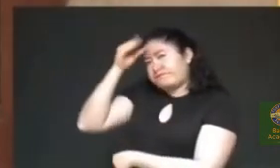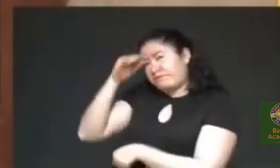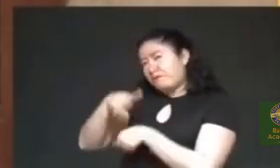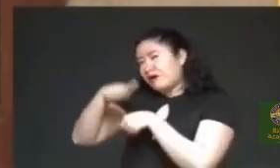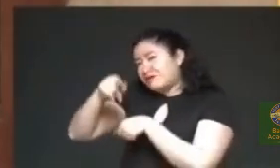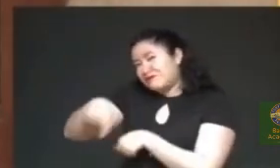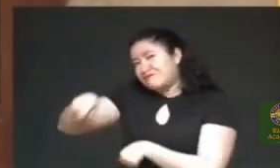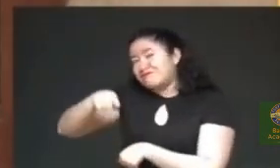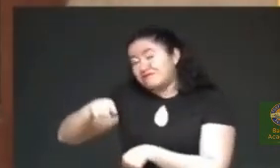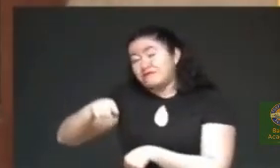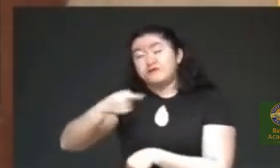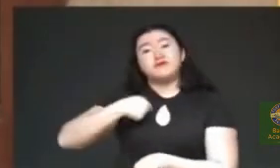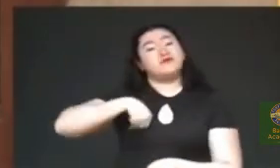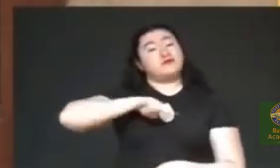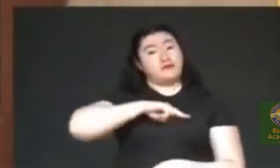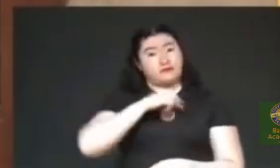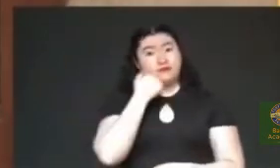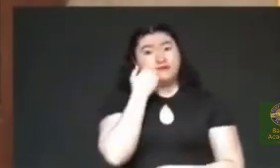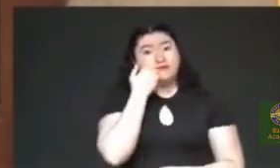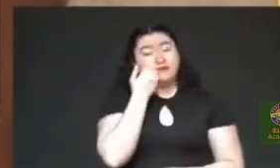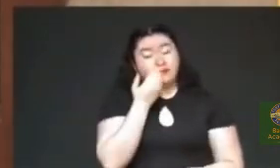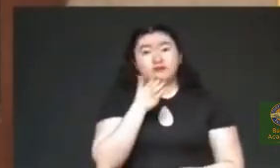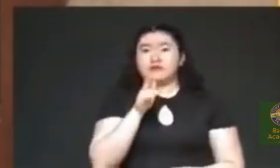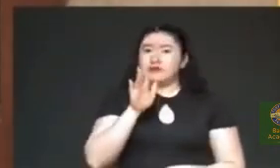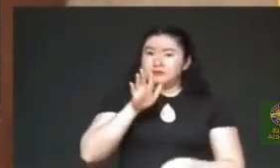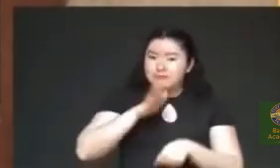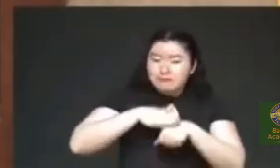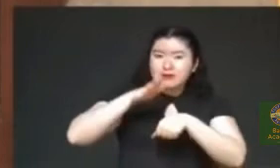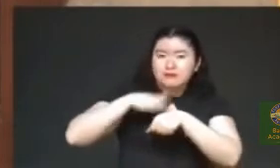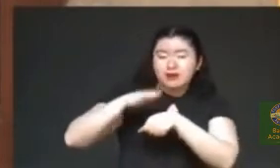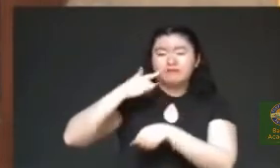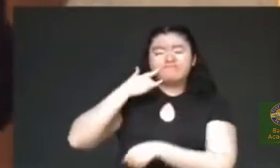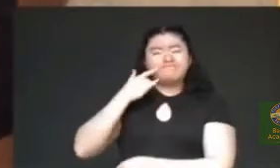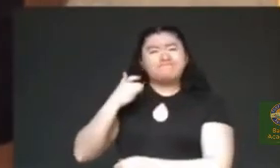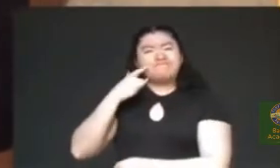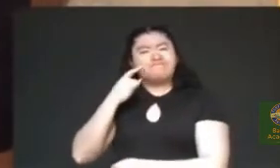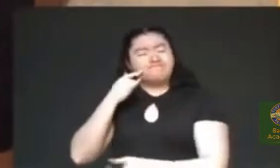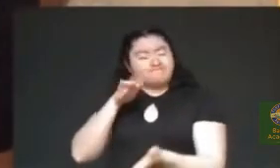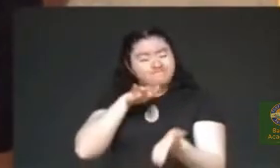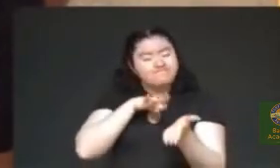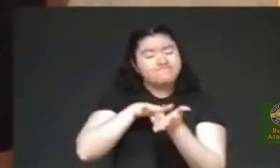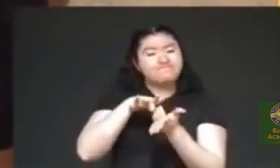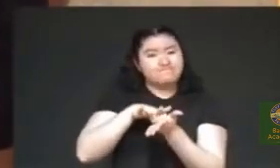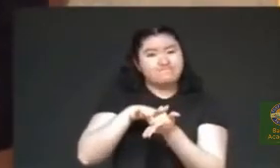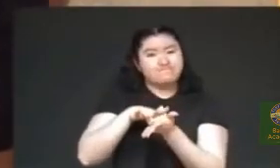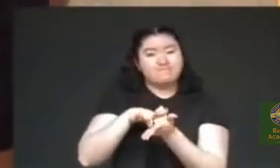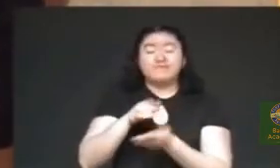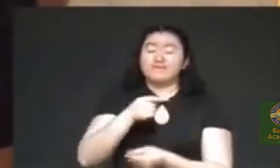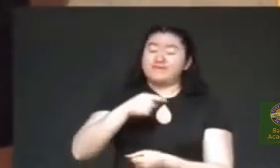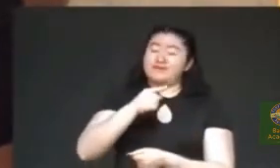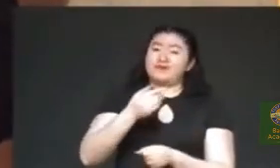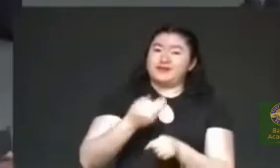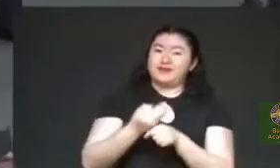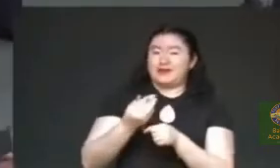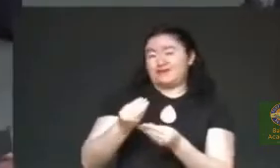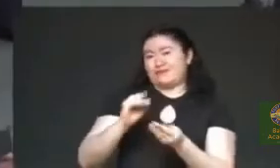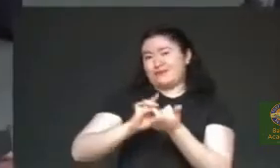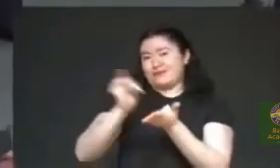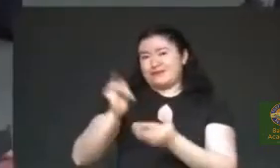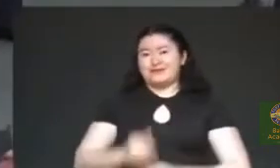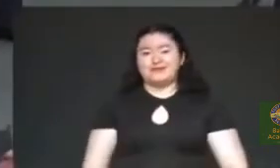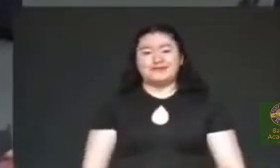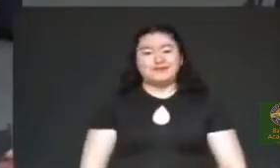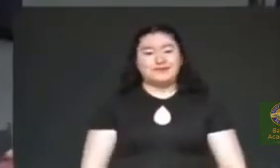a continuar con este esfuerzo para mantener los aprendizajes y estamos a sus órdenes. Muchísimas gracias.